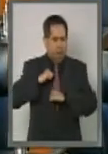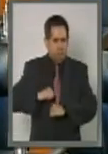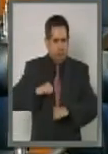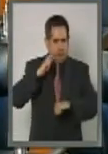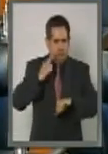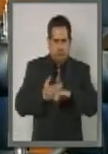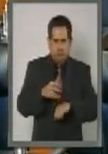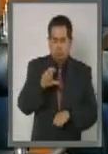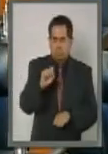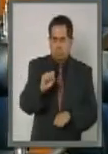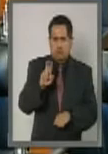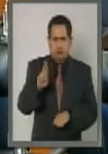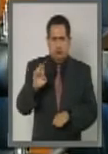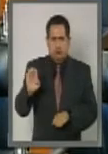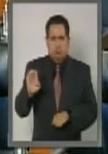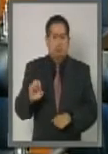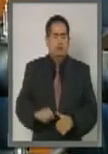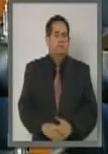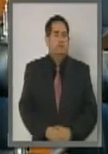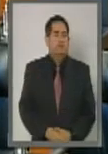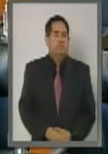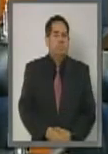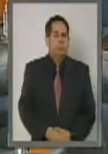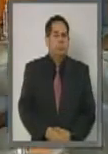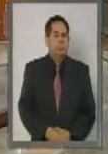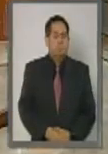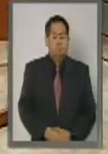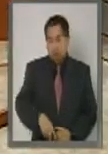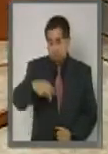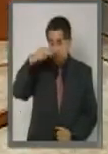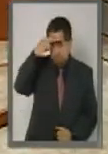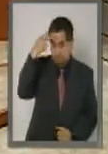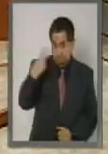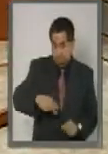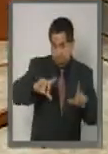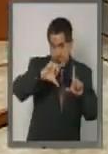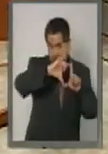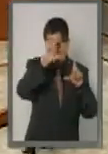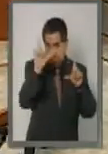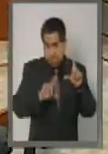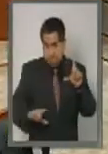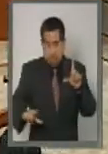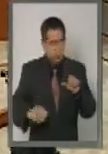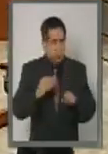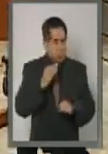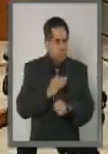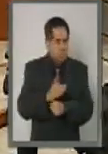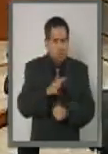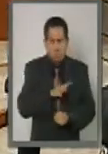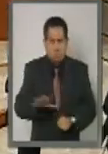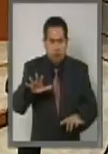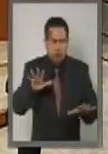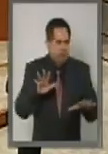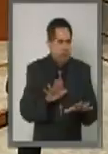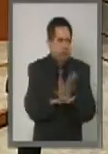de Relaciones Exteriores. México enfrenta un momento extraordinario, un momento de